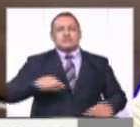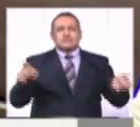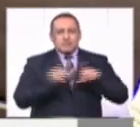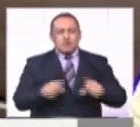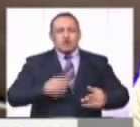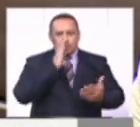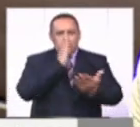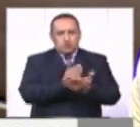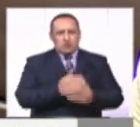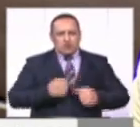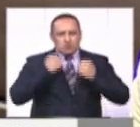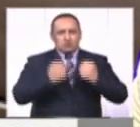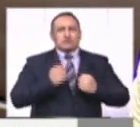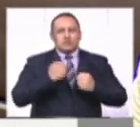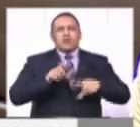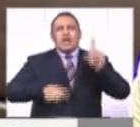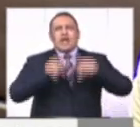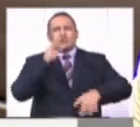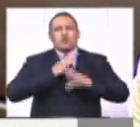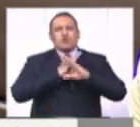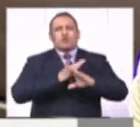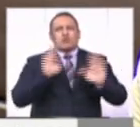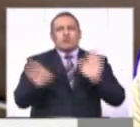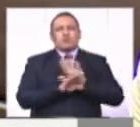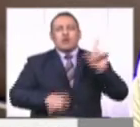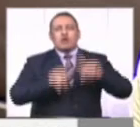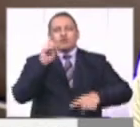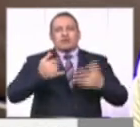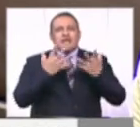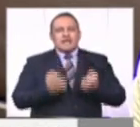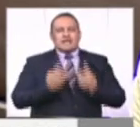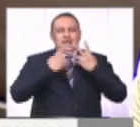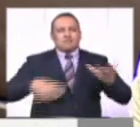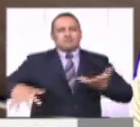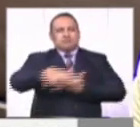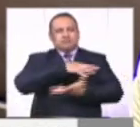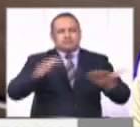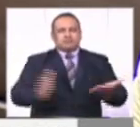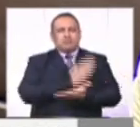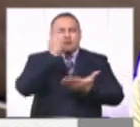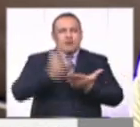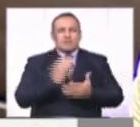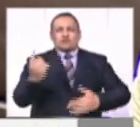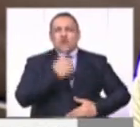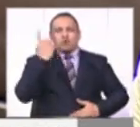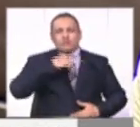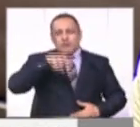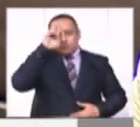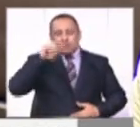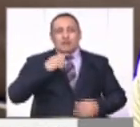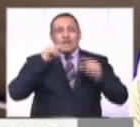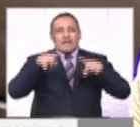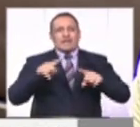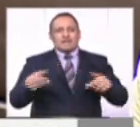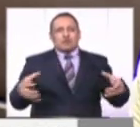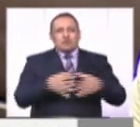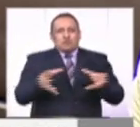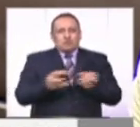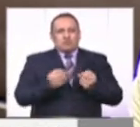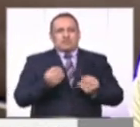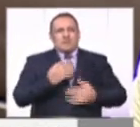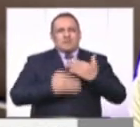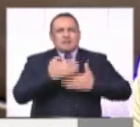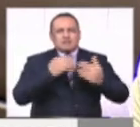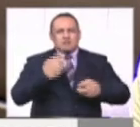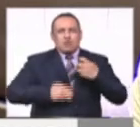seguir luchando contra aquellos ideólogos que solamente quieren generar caos violencia en el país ese caldo de cultivo